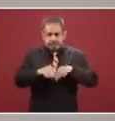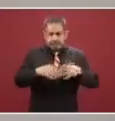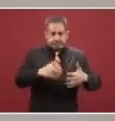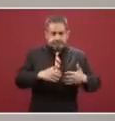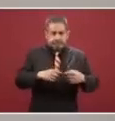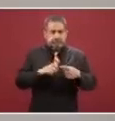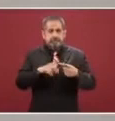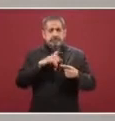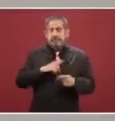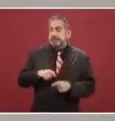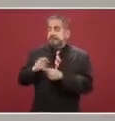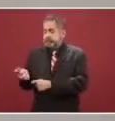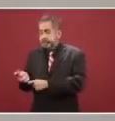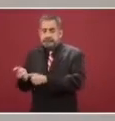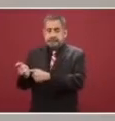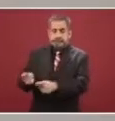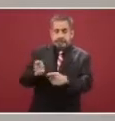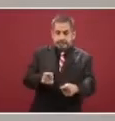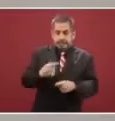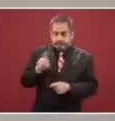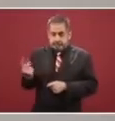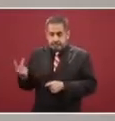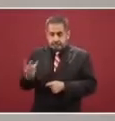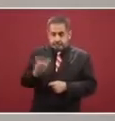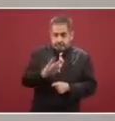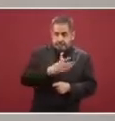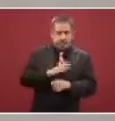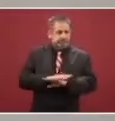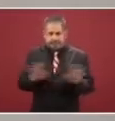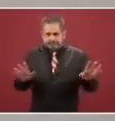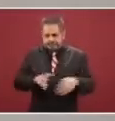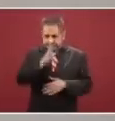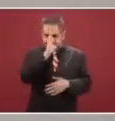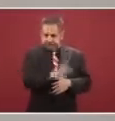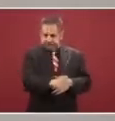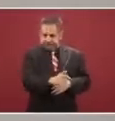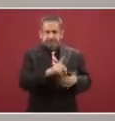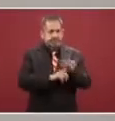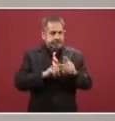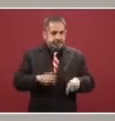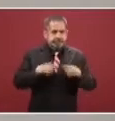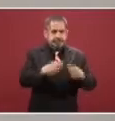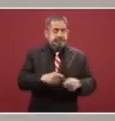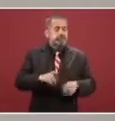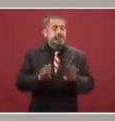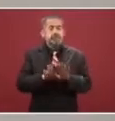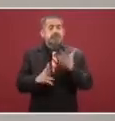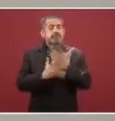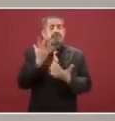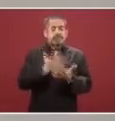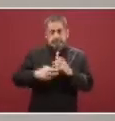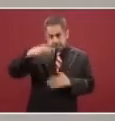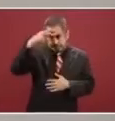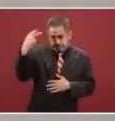por 3 o 4 niveles de estructura de constructoras, utilizando ingeniería mexicana, pagando